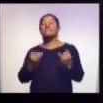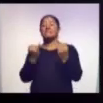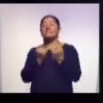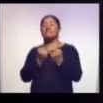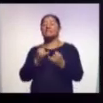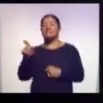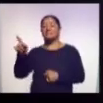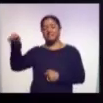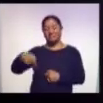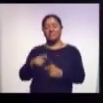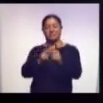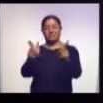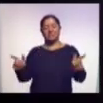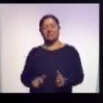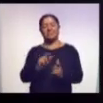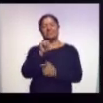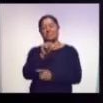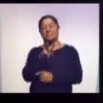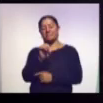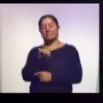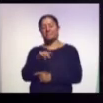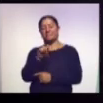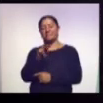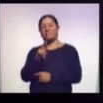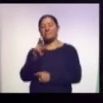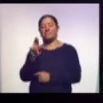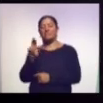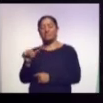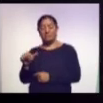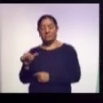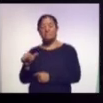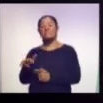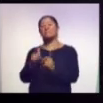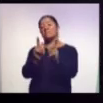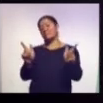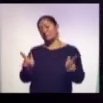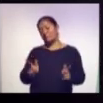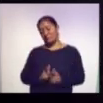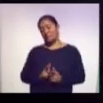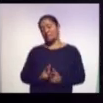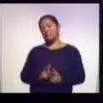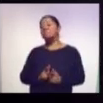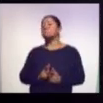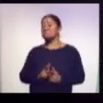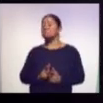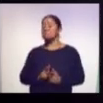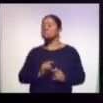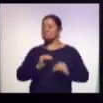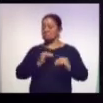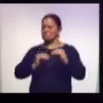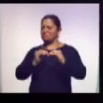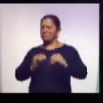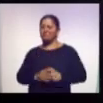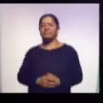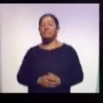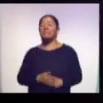los chicos Aventura, también vienen con nosotros, un grupo que, pues bueno, ya ha estado también muy activo y sigue, hasta la